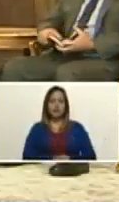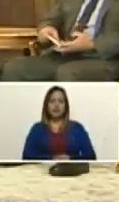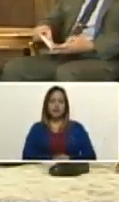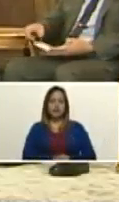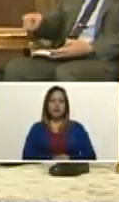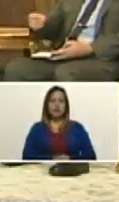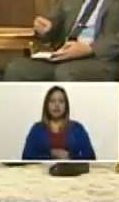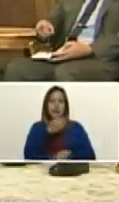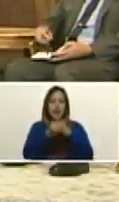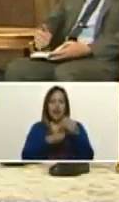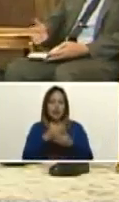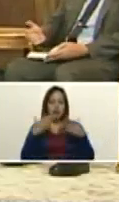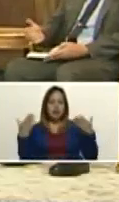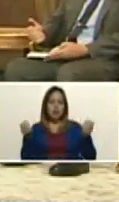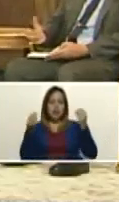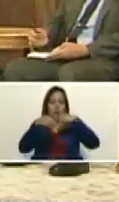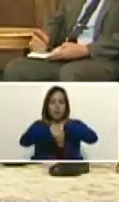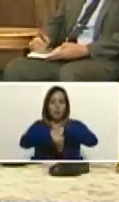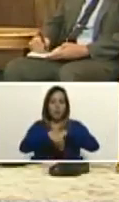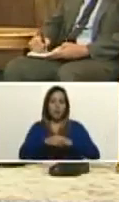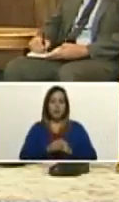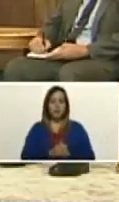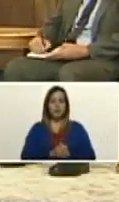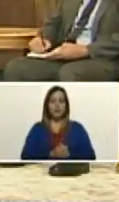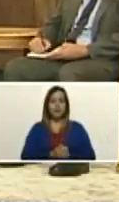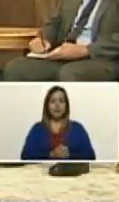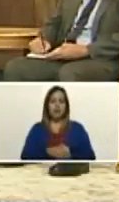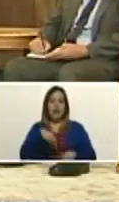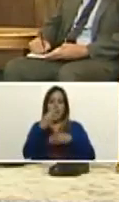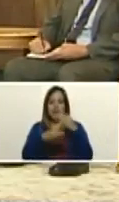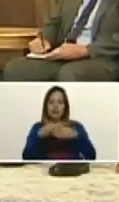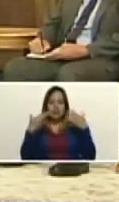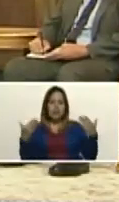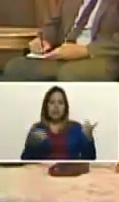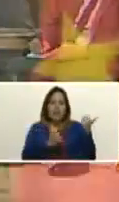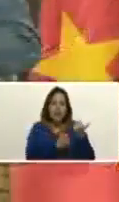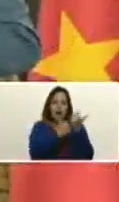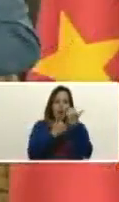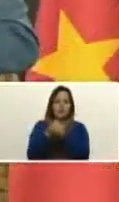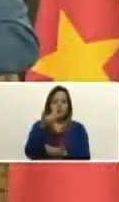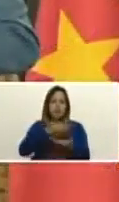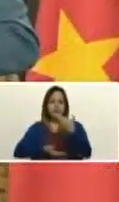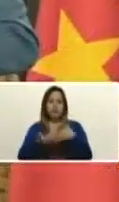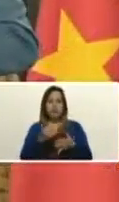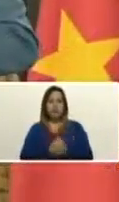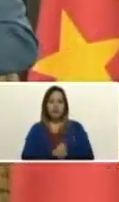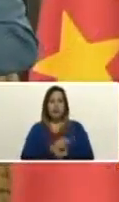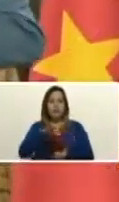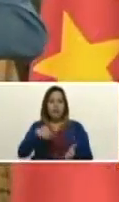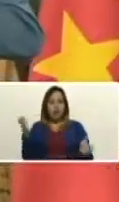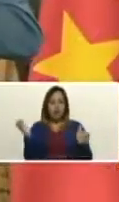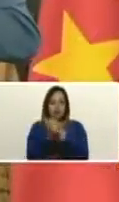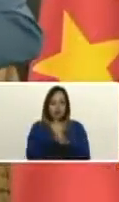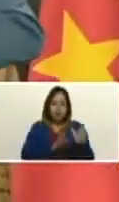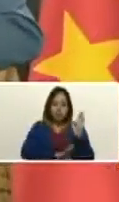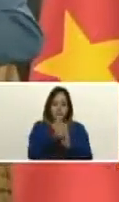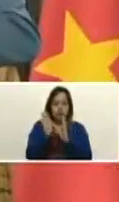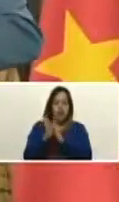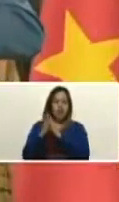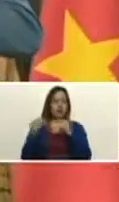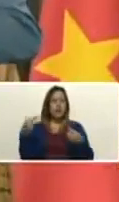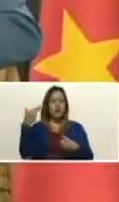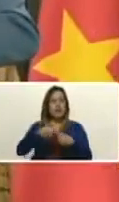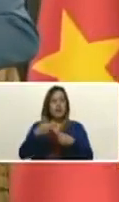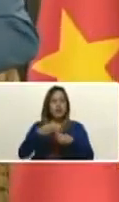llegar a grandes acuerdos, llegar a grandes inversiones y lograr la producción de todo el petróleo